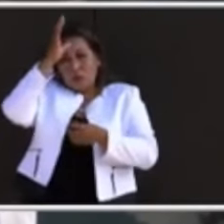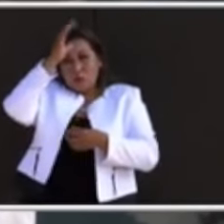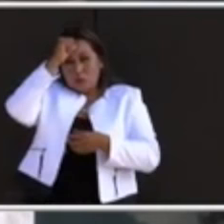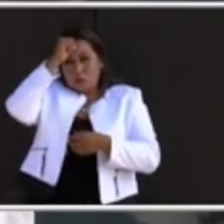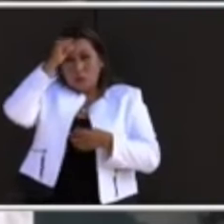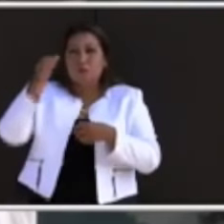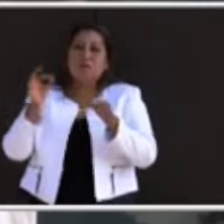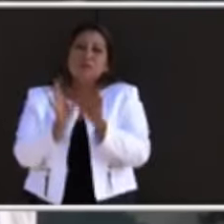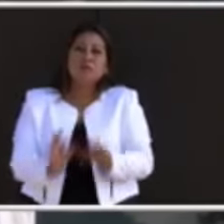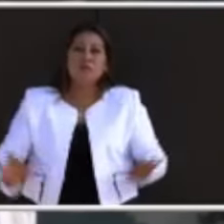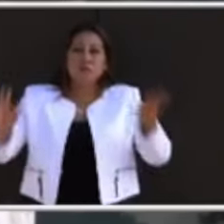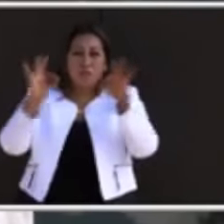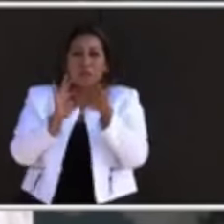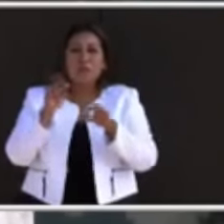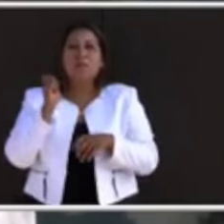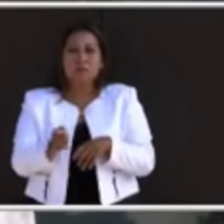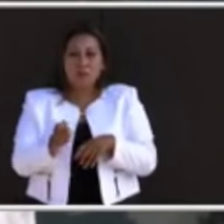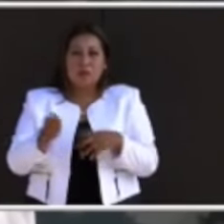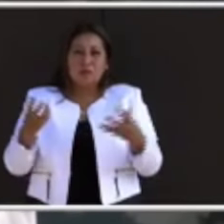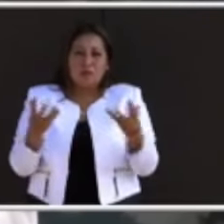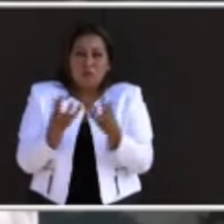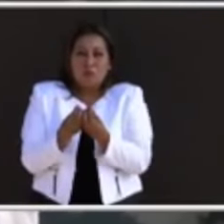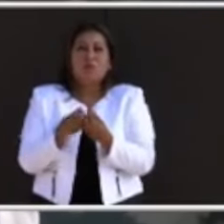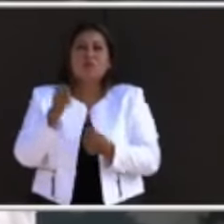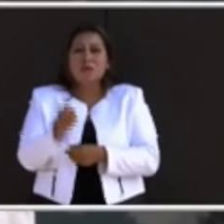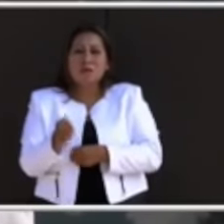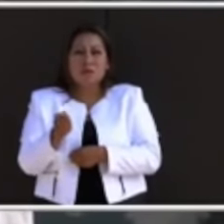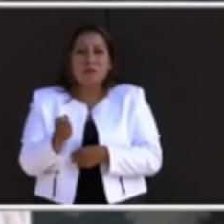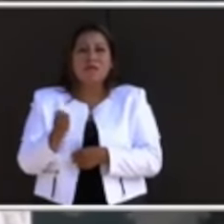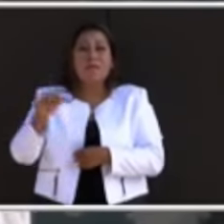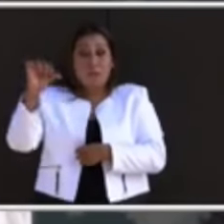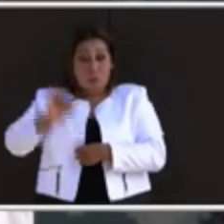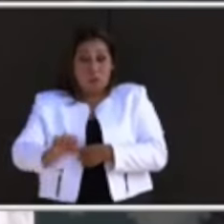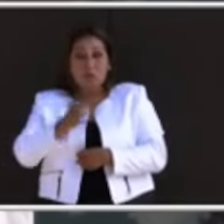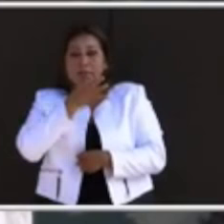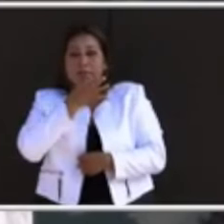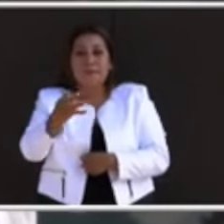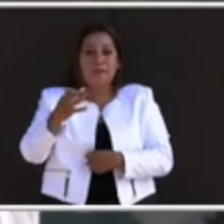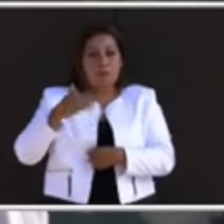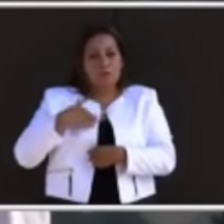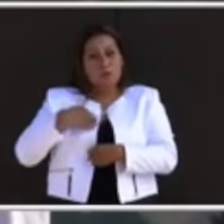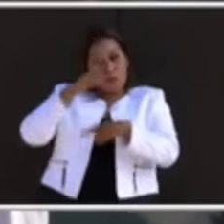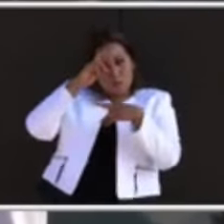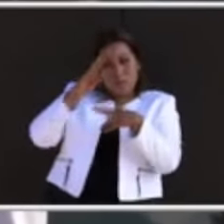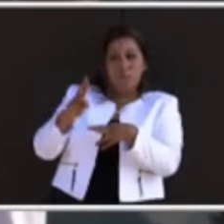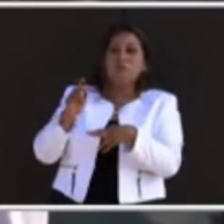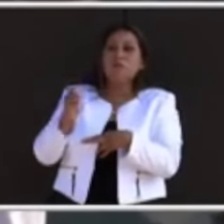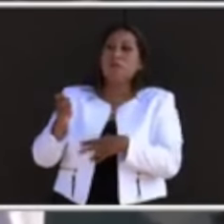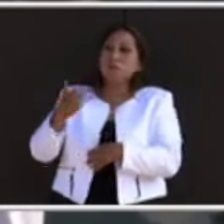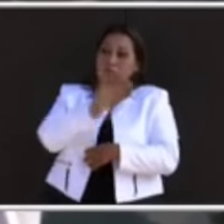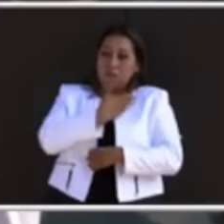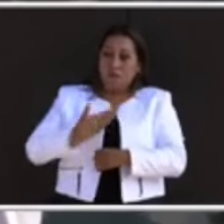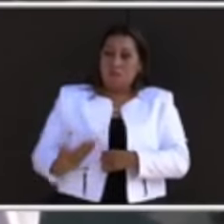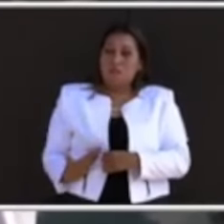objetivo importantísimo que el día de hoy se materializará. Quiero reiterar mi reconocimiento al